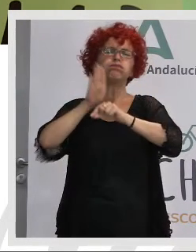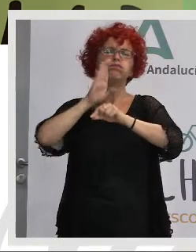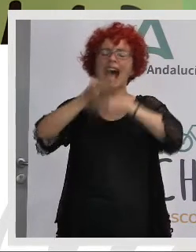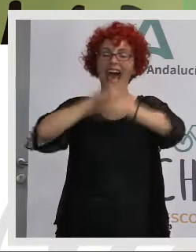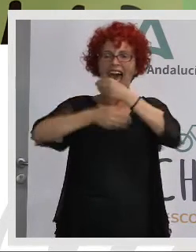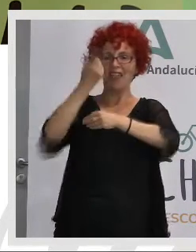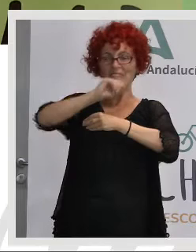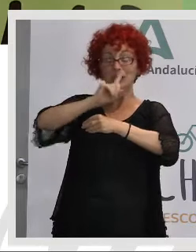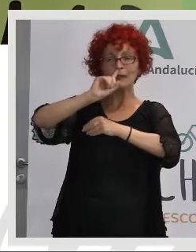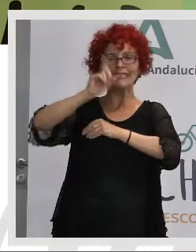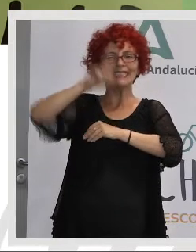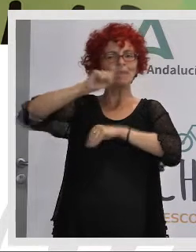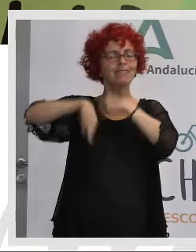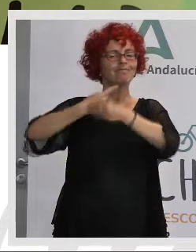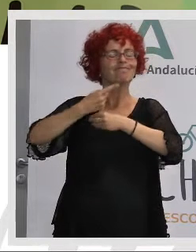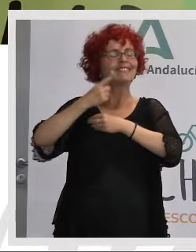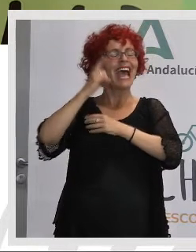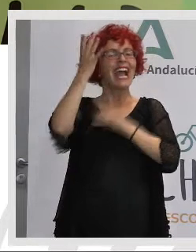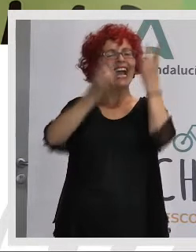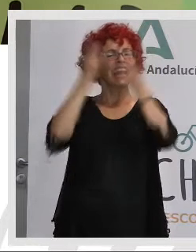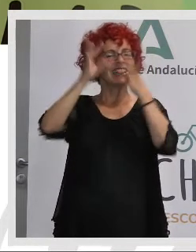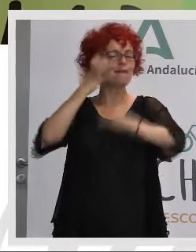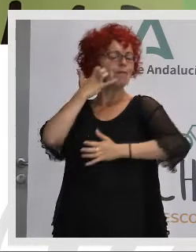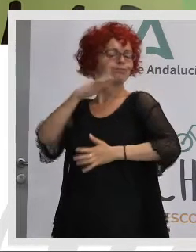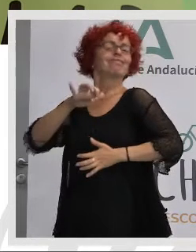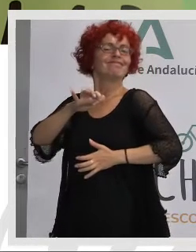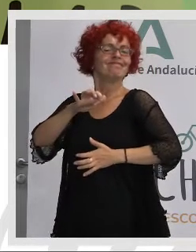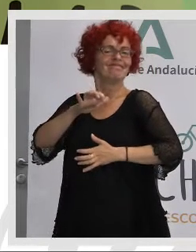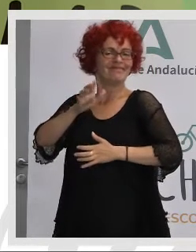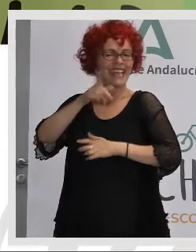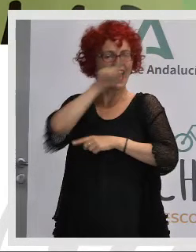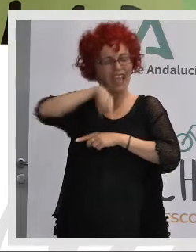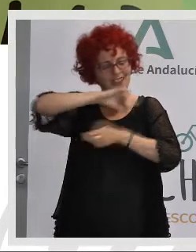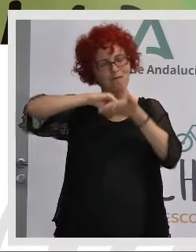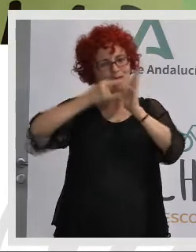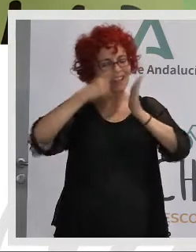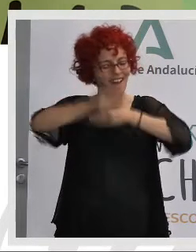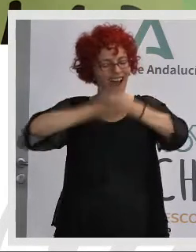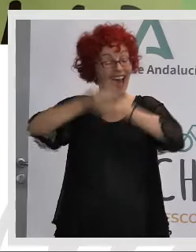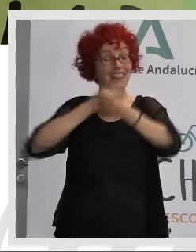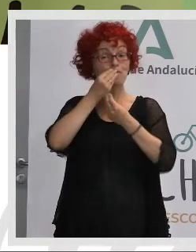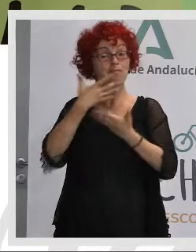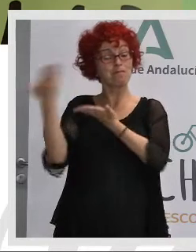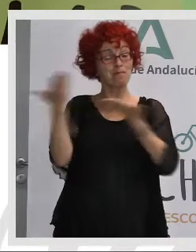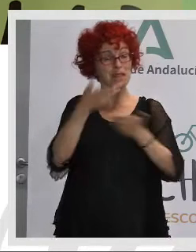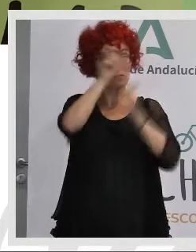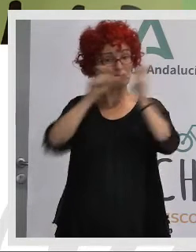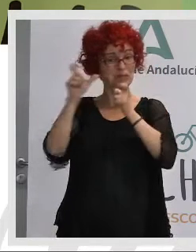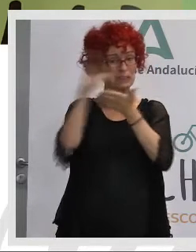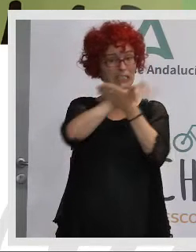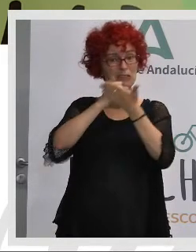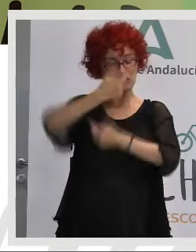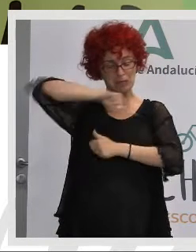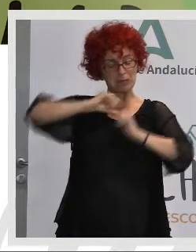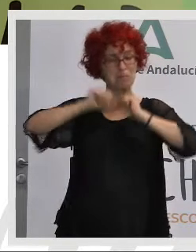la creatividad y la originalidad. Bienvenidos, bienvenidas a todos. Vamos a comenzar y tiene